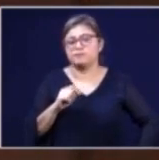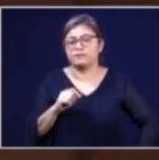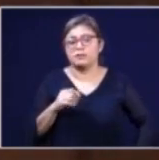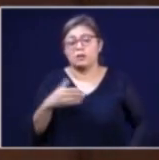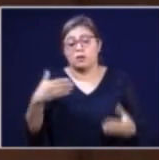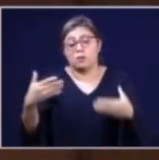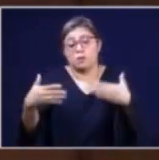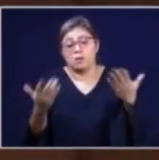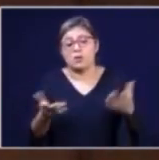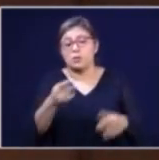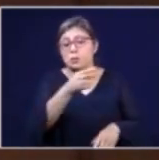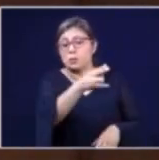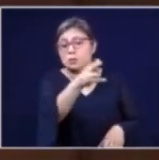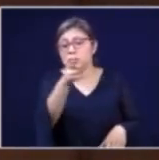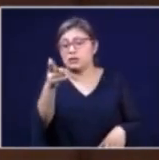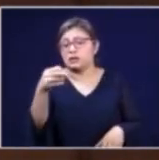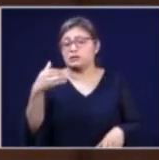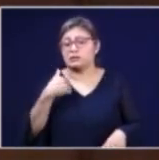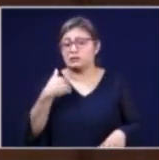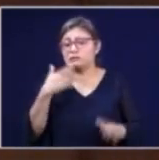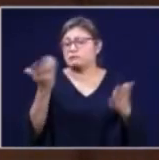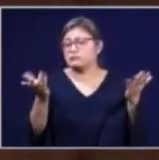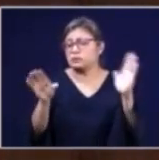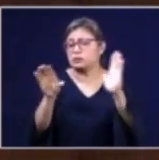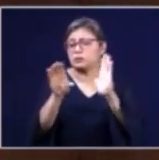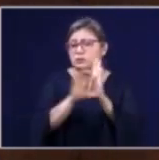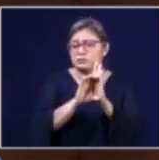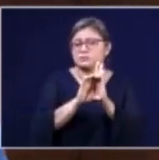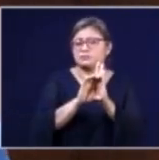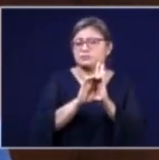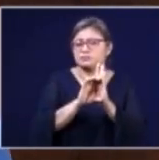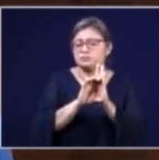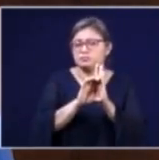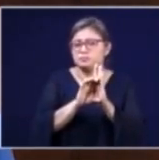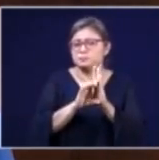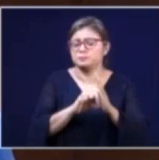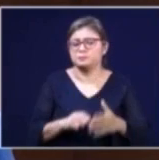Cualquiera de ustedes tiene una constitución, esa maltrecha que violan a cada rato.